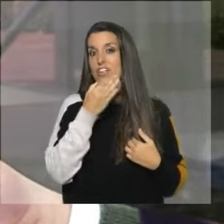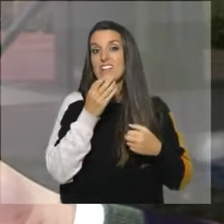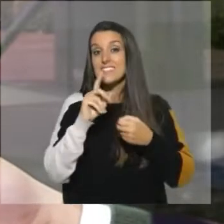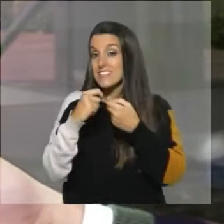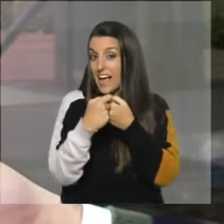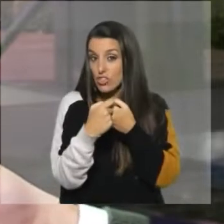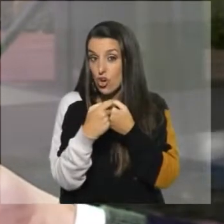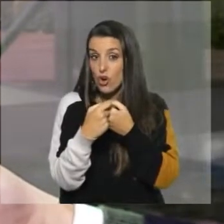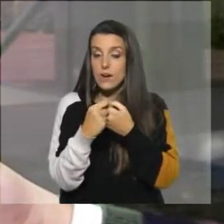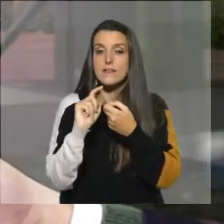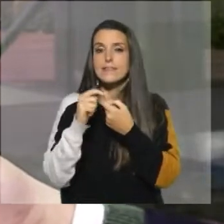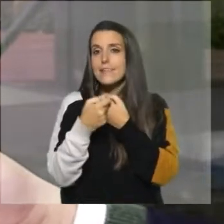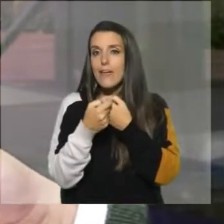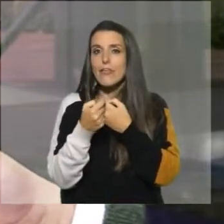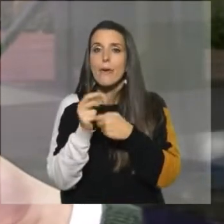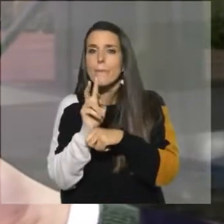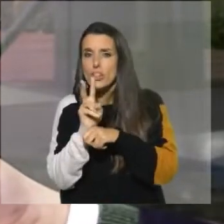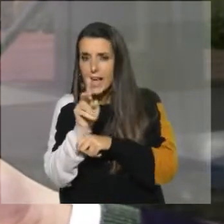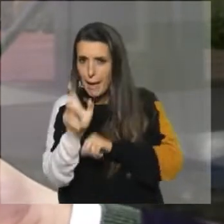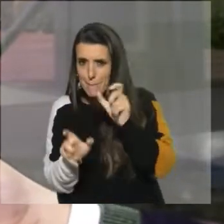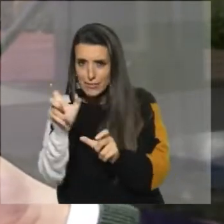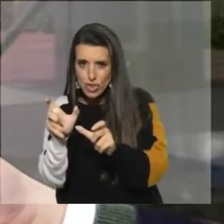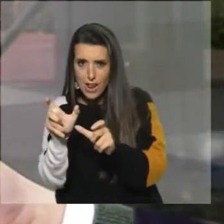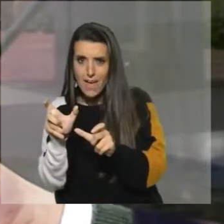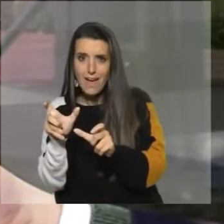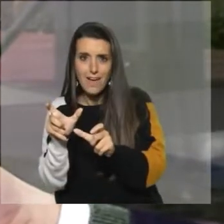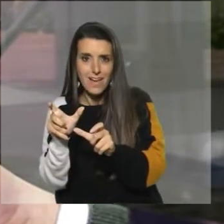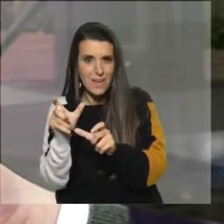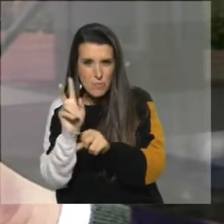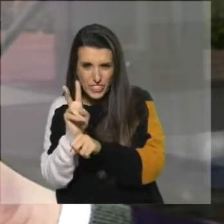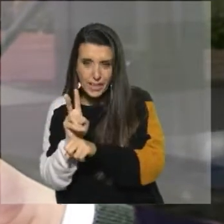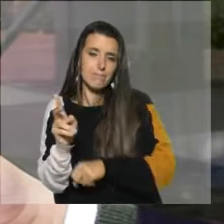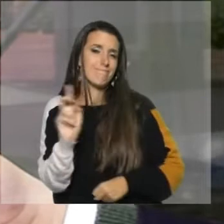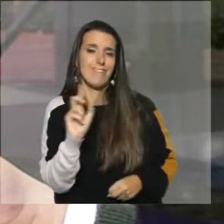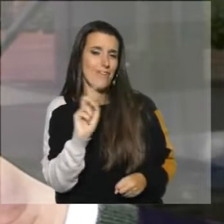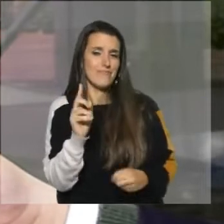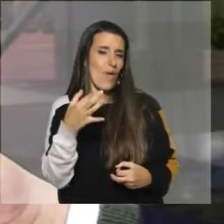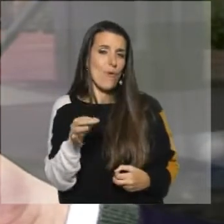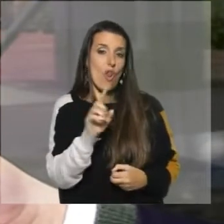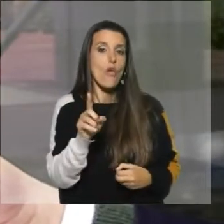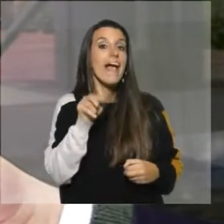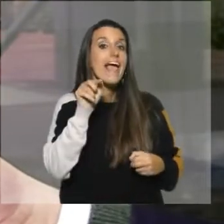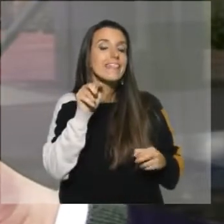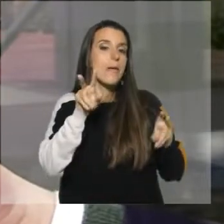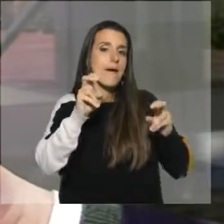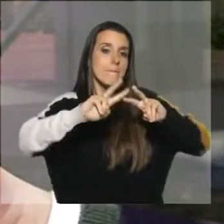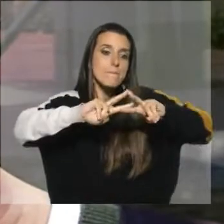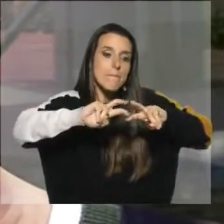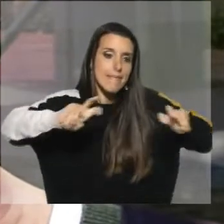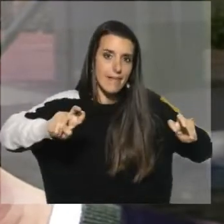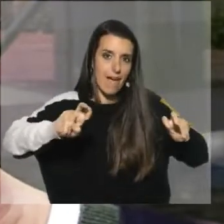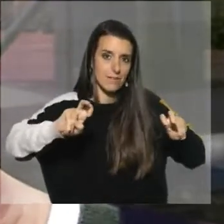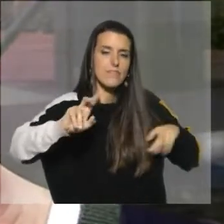fuera a proteger a gente que quiere dañar la empresa así que por lo tanto esta es una investigación que cuando sea el momento lo hablaremos